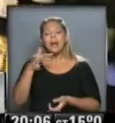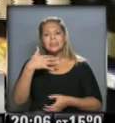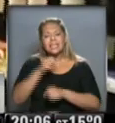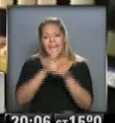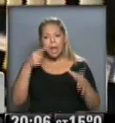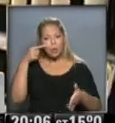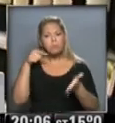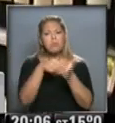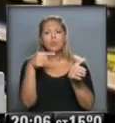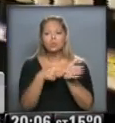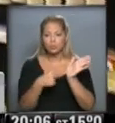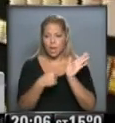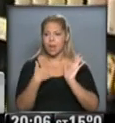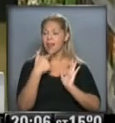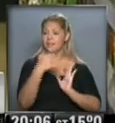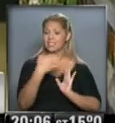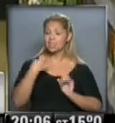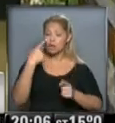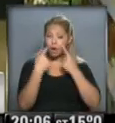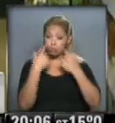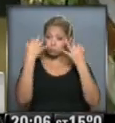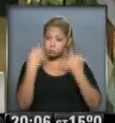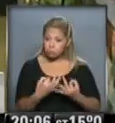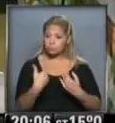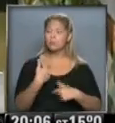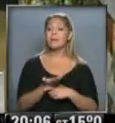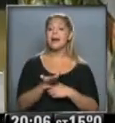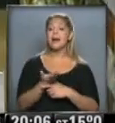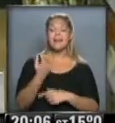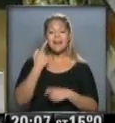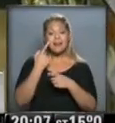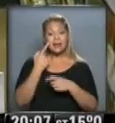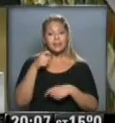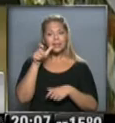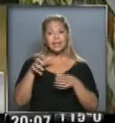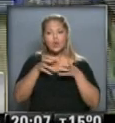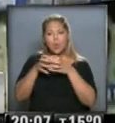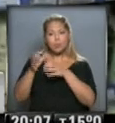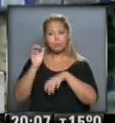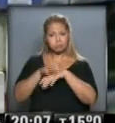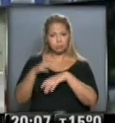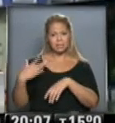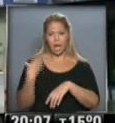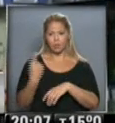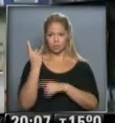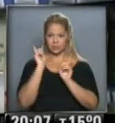nos lo garantiza un control amplio por parte de las autoridades y